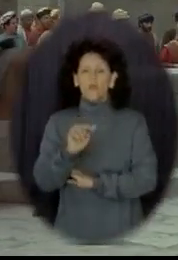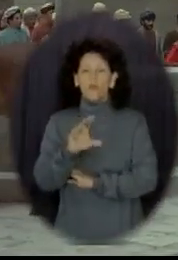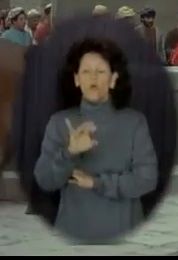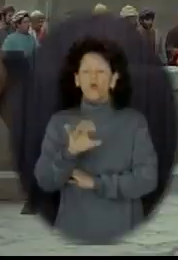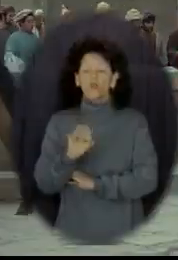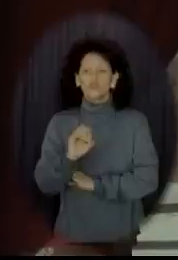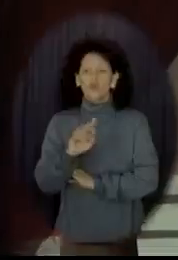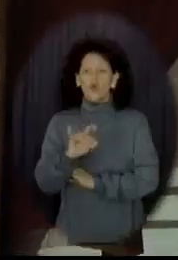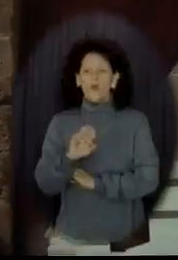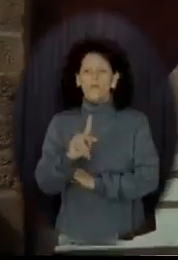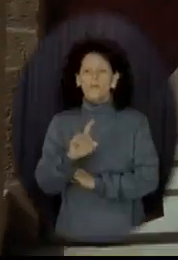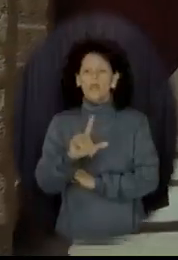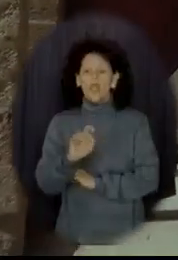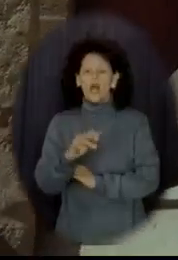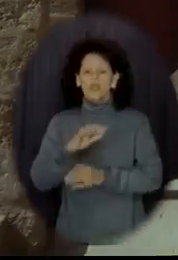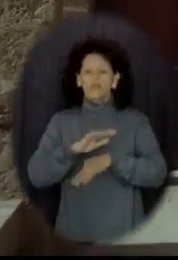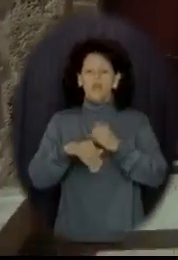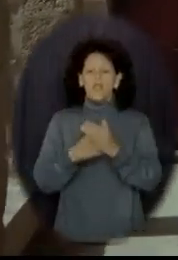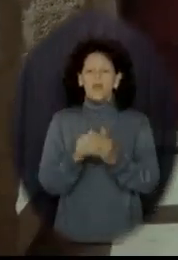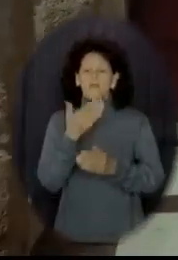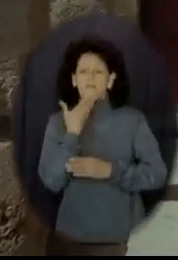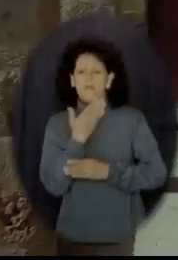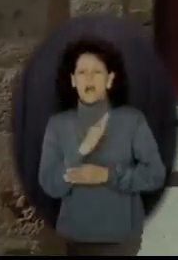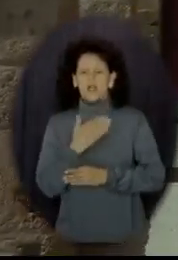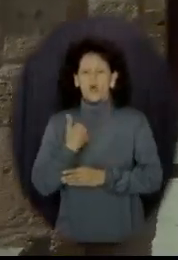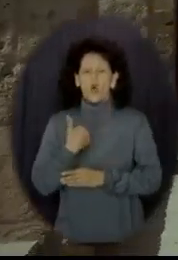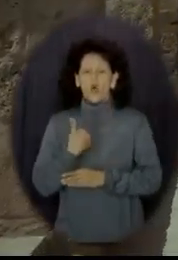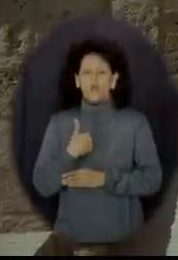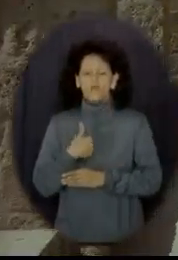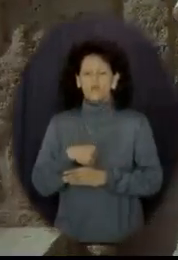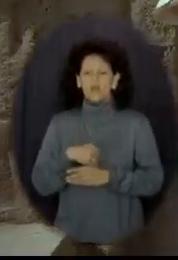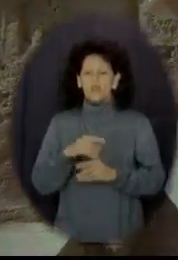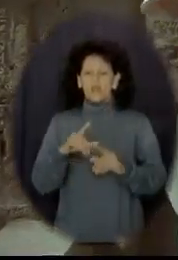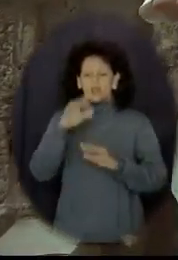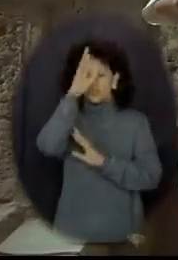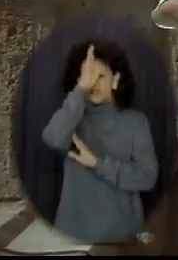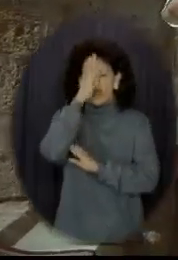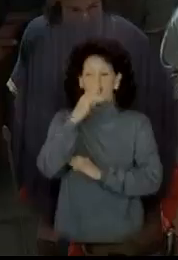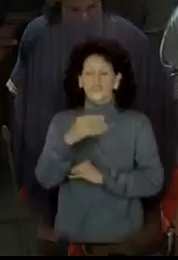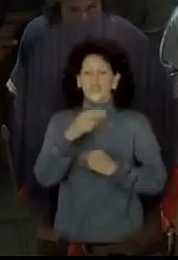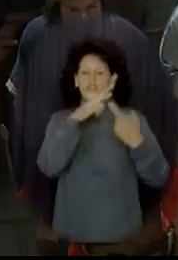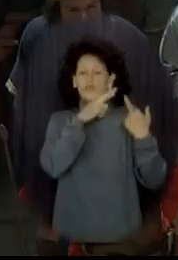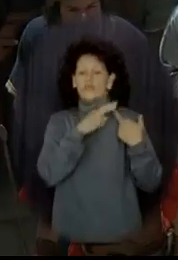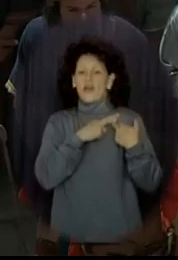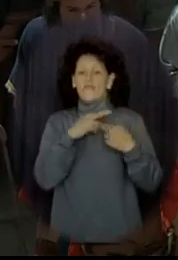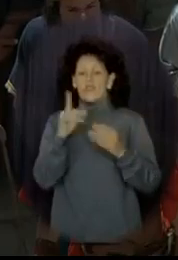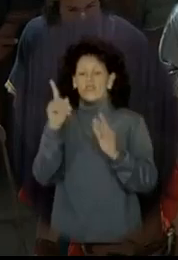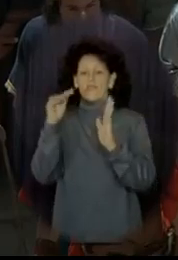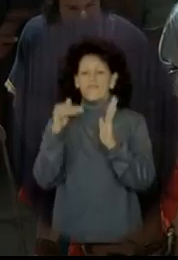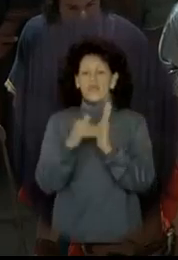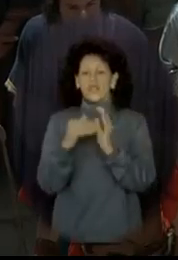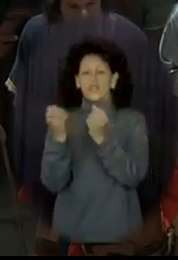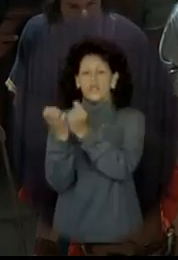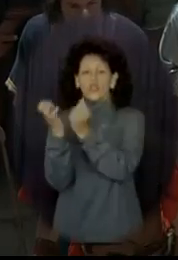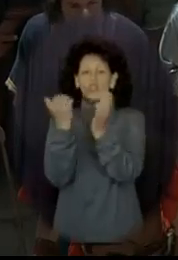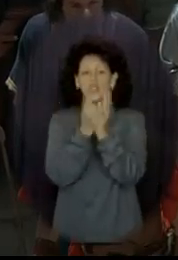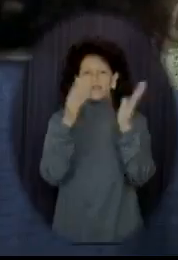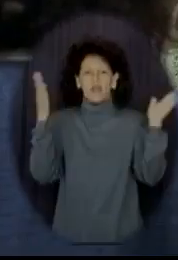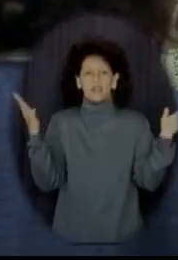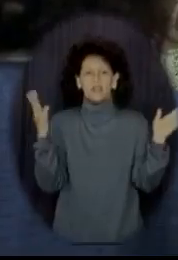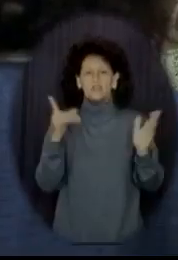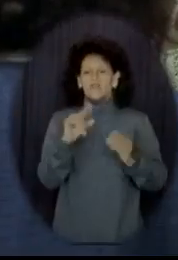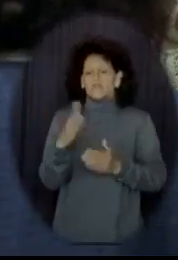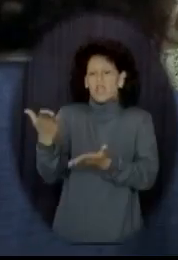y lo llevaron ante Poncio Pilato, el más vil de todos los procuradores romanos, responsable de miles de crucifixiones.